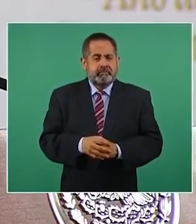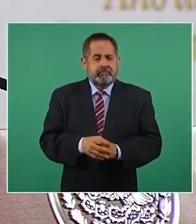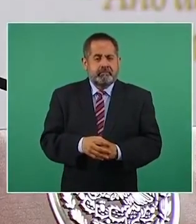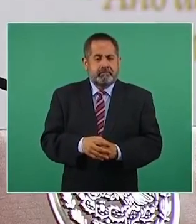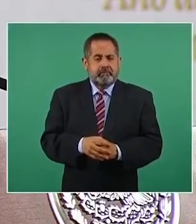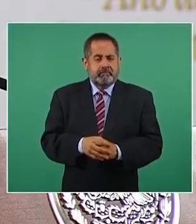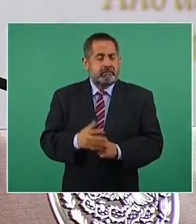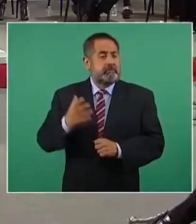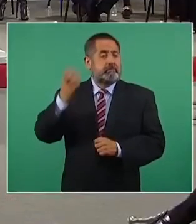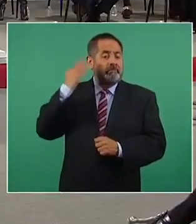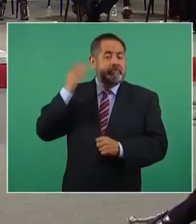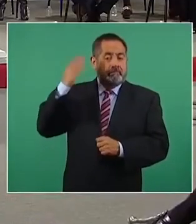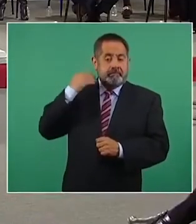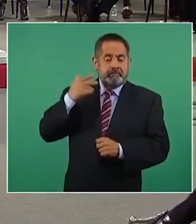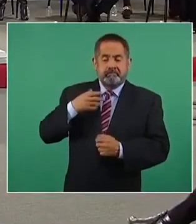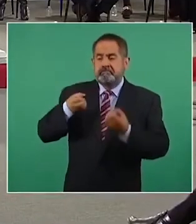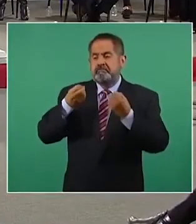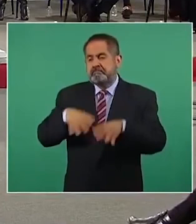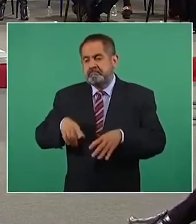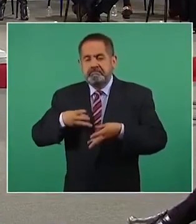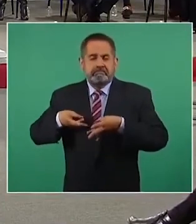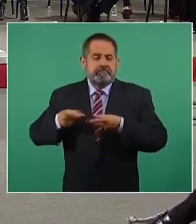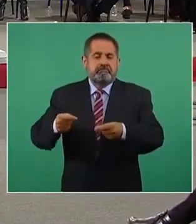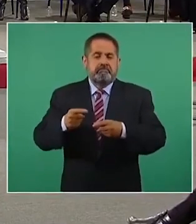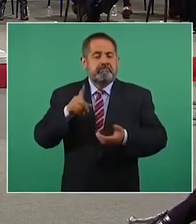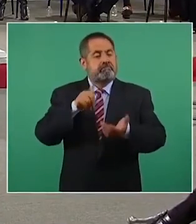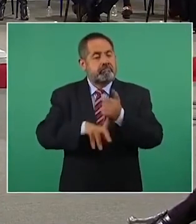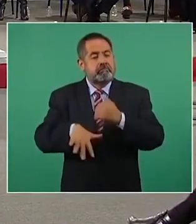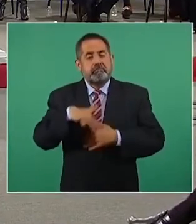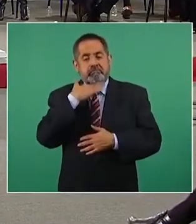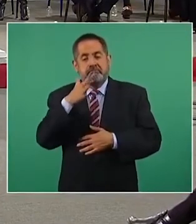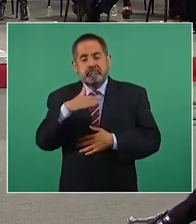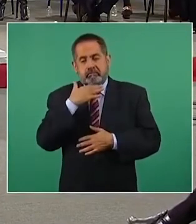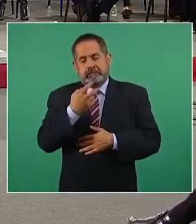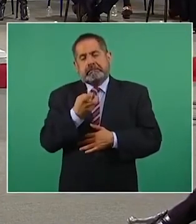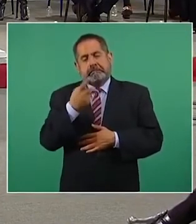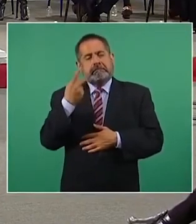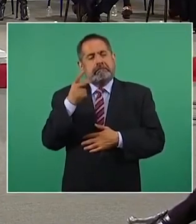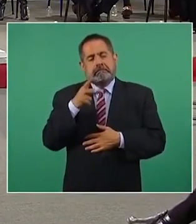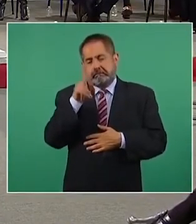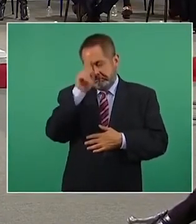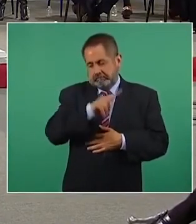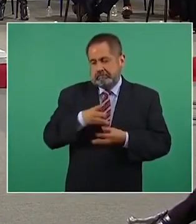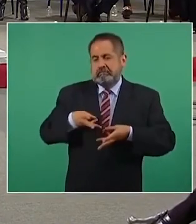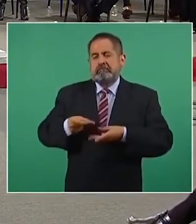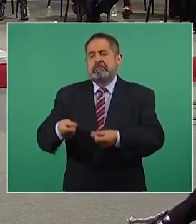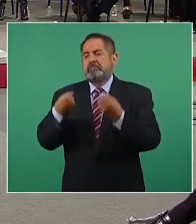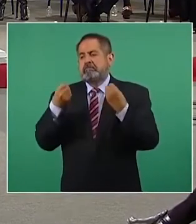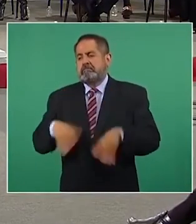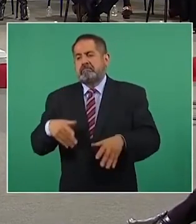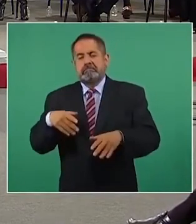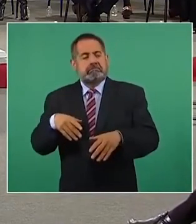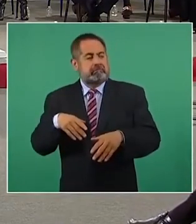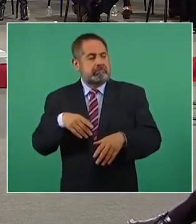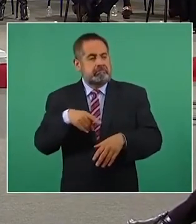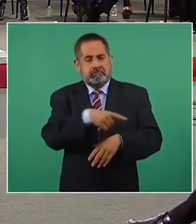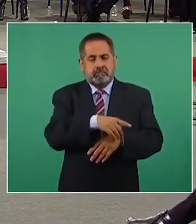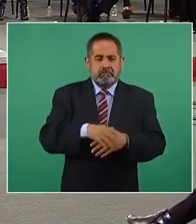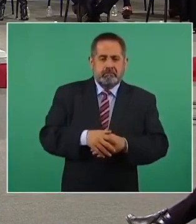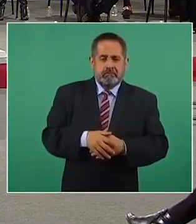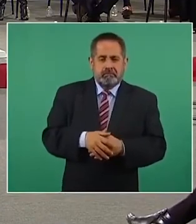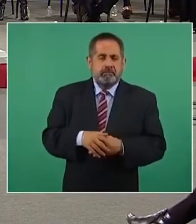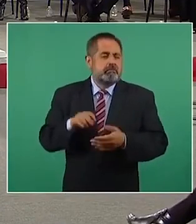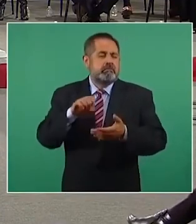Había pérdidas cuando imperaba la corrupción. ¿Cómo no va a haber pérdida si se hace